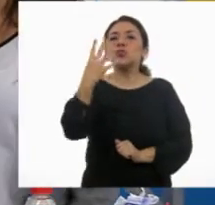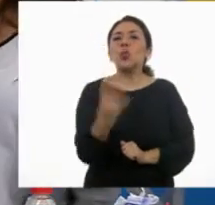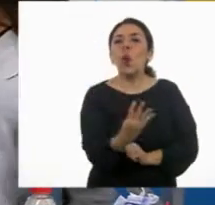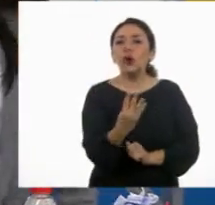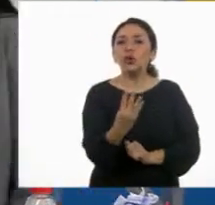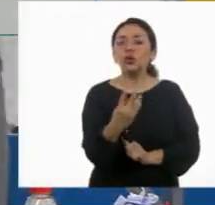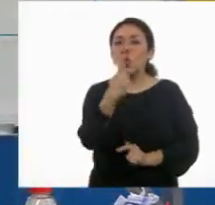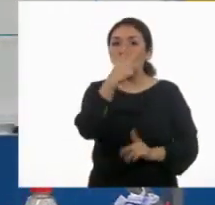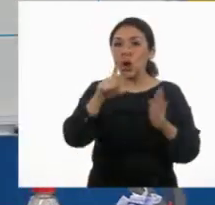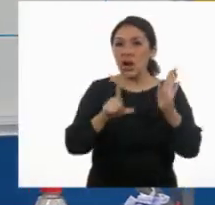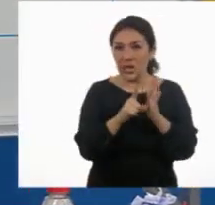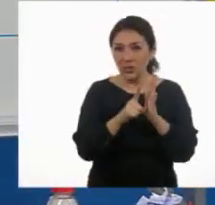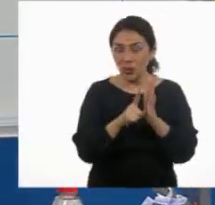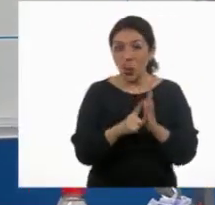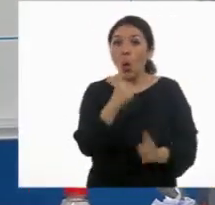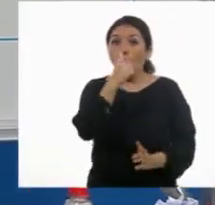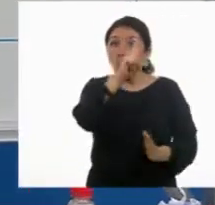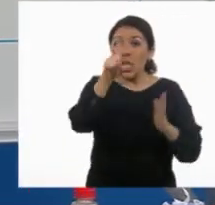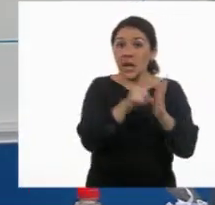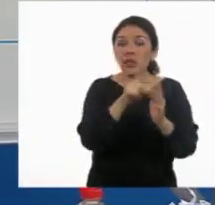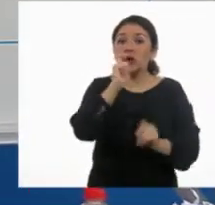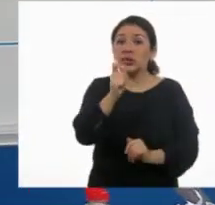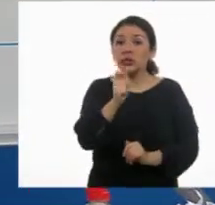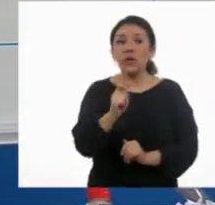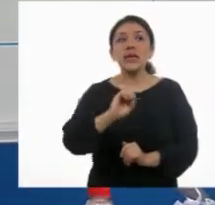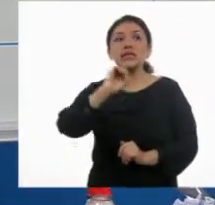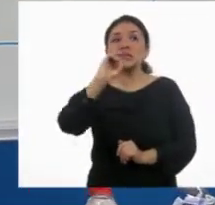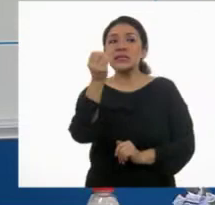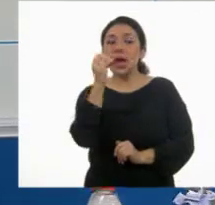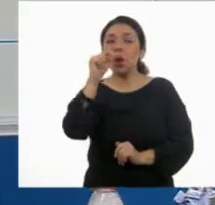3/4 de litro. En litro serían